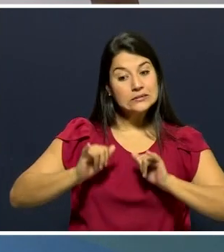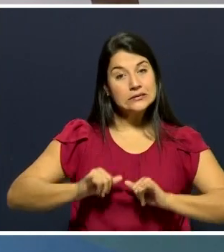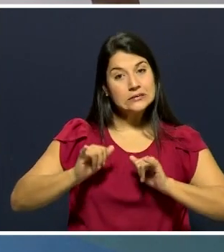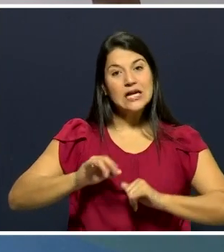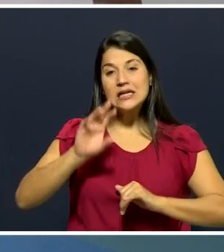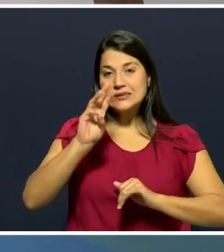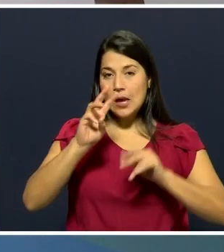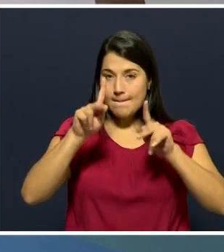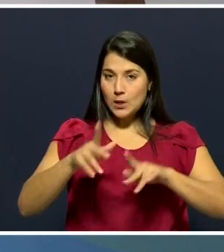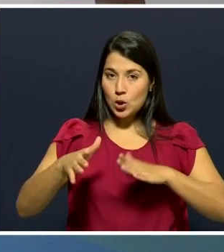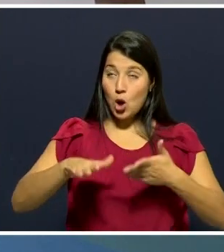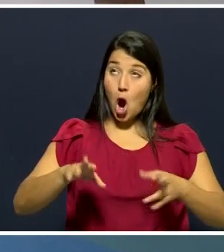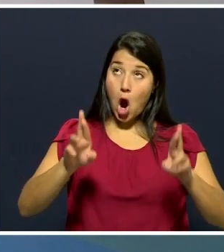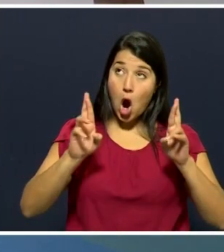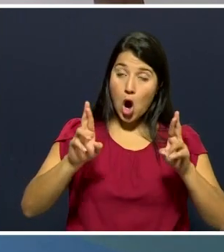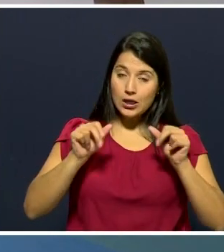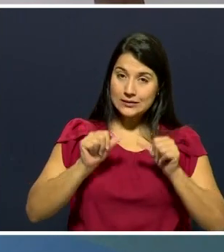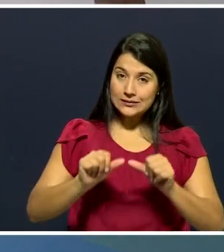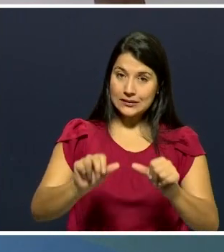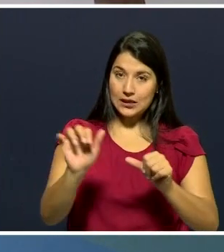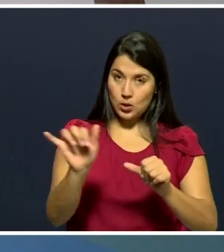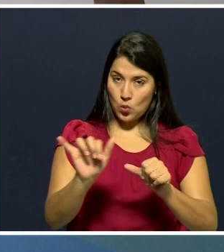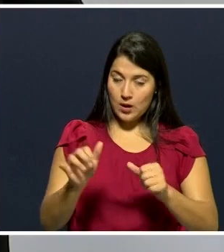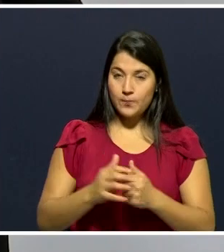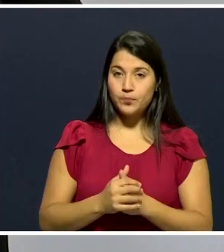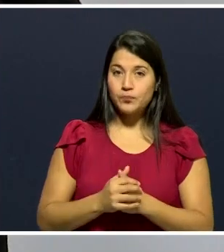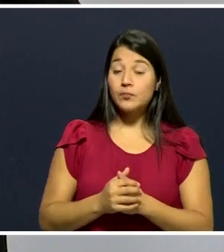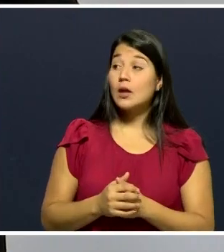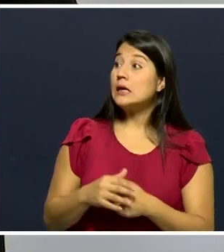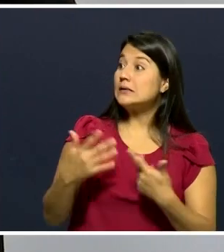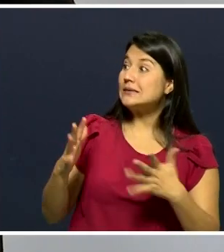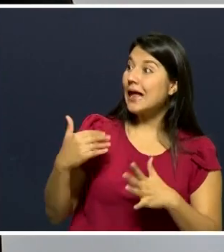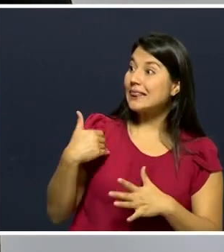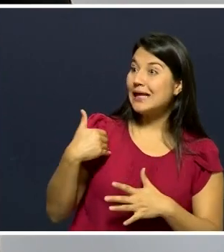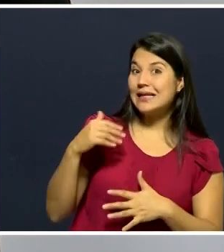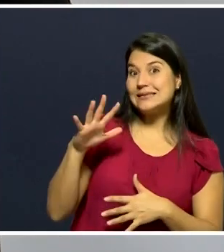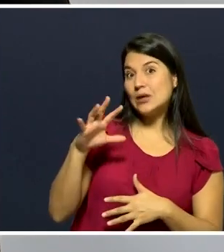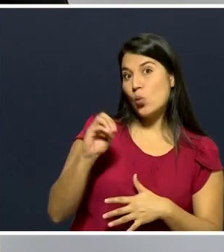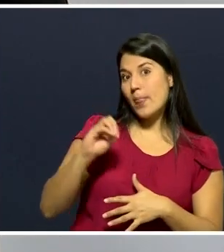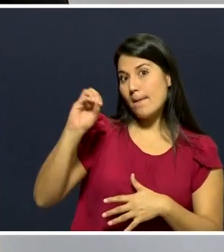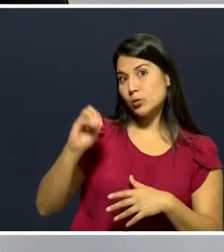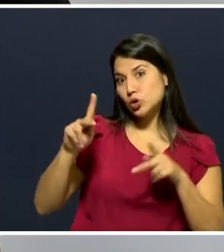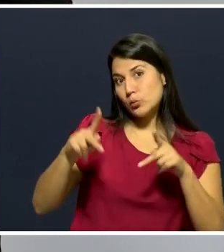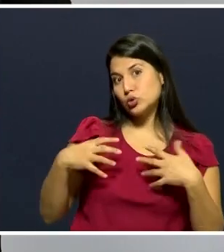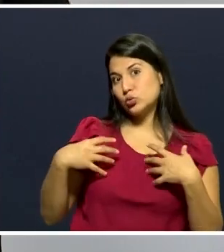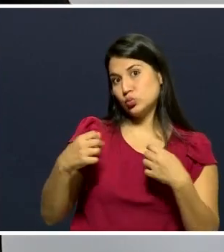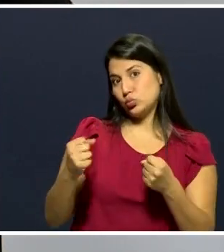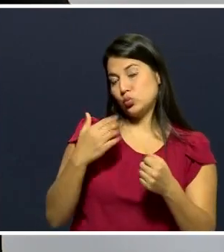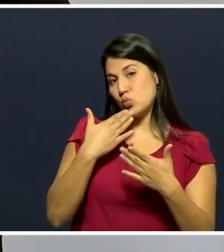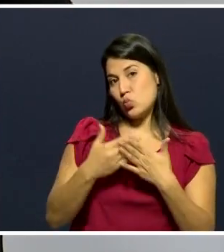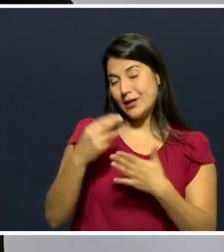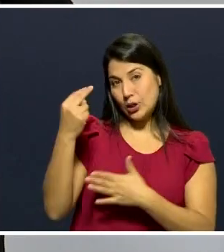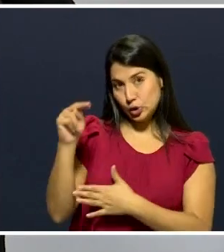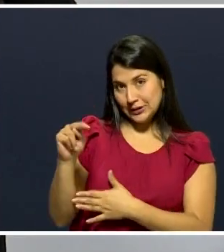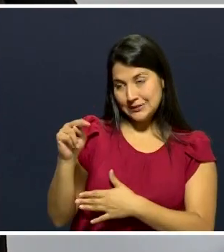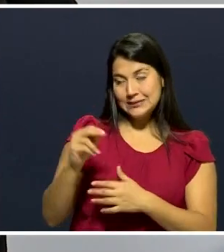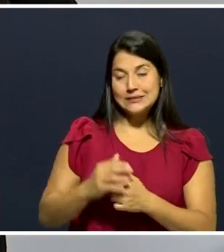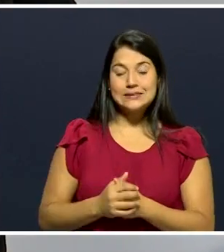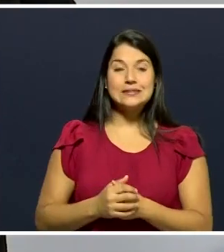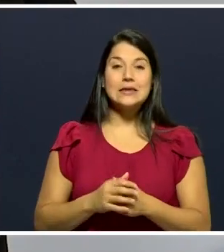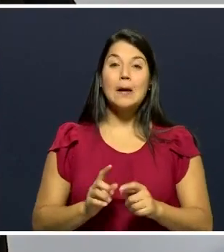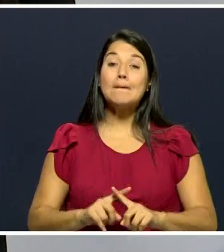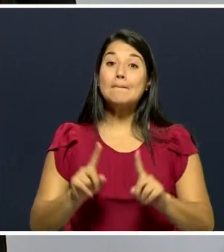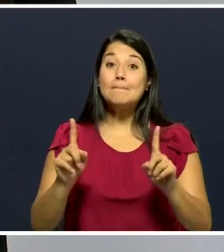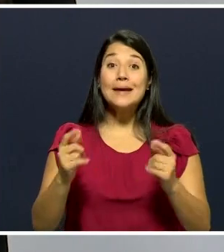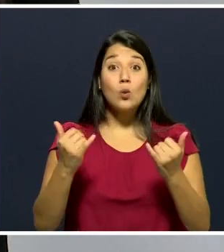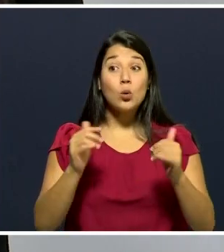nos mantengamos así por muchos días. Y llegar al 50% de recuperados también es una gran noticia. Don Ernesto, sin embargo, hacer